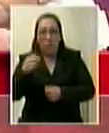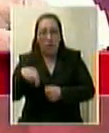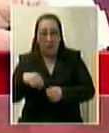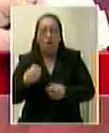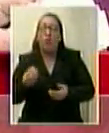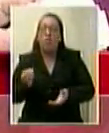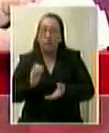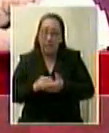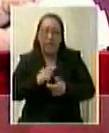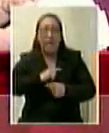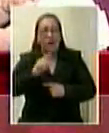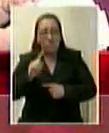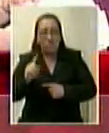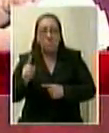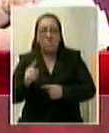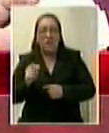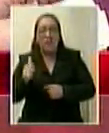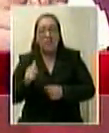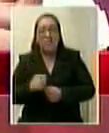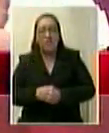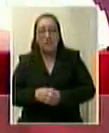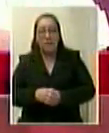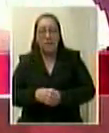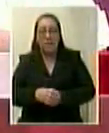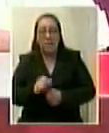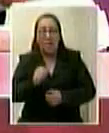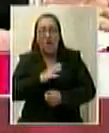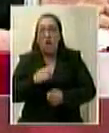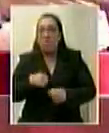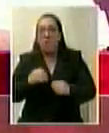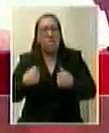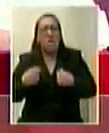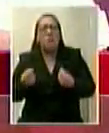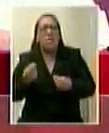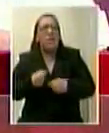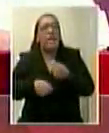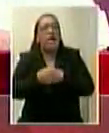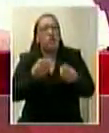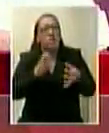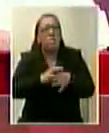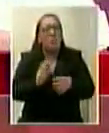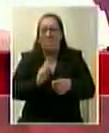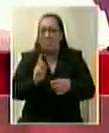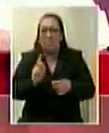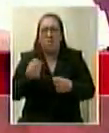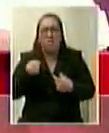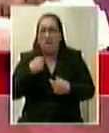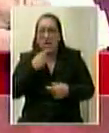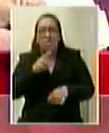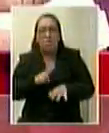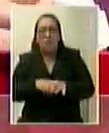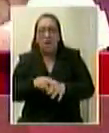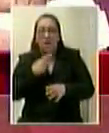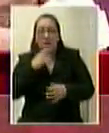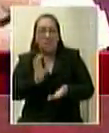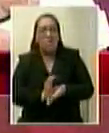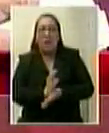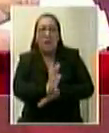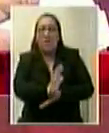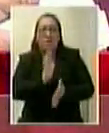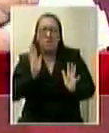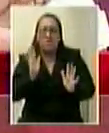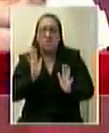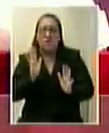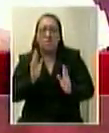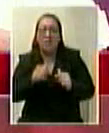demandas contenciosas administrativas, ¿no es cierto? Y el Estado no tenía por qué negociar, sino más bien podía dejar que estas